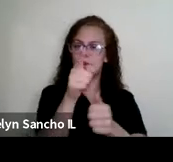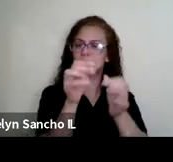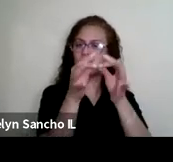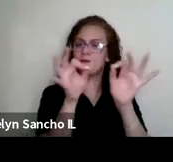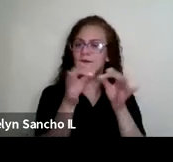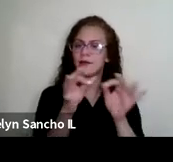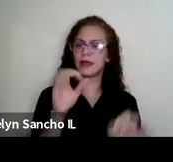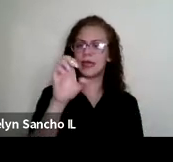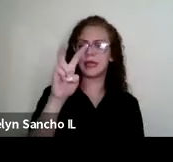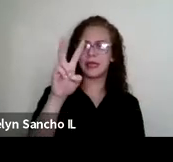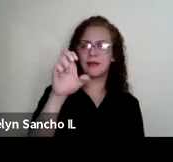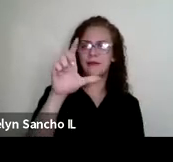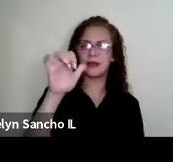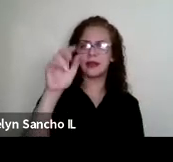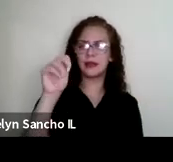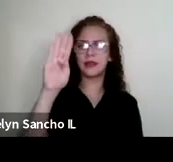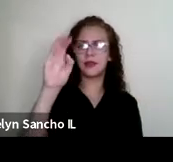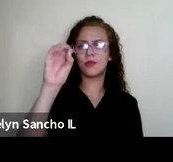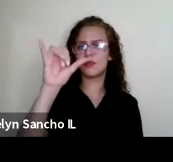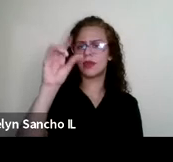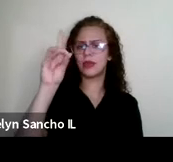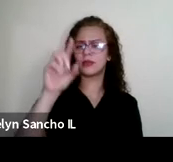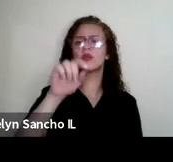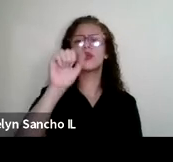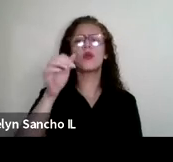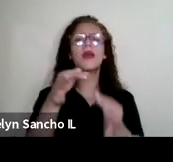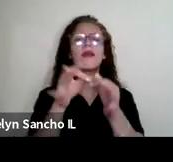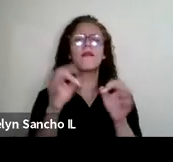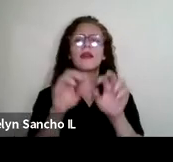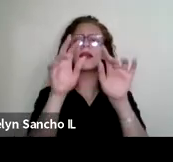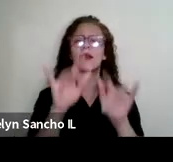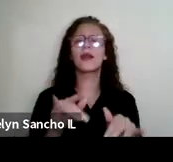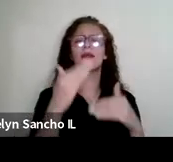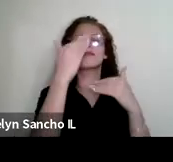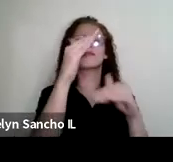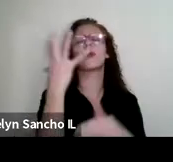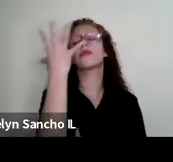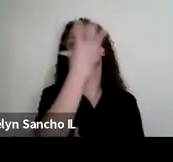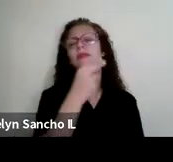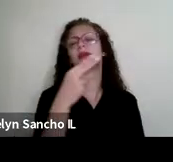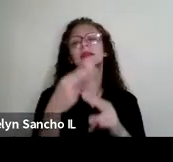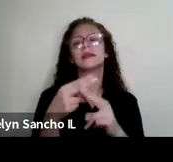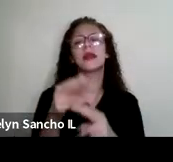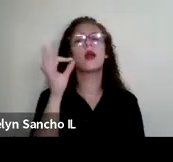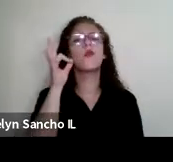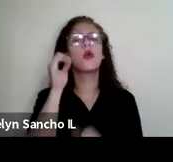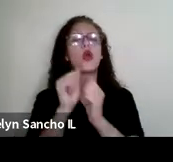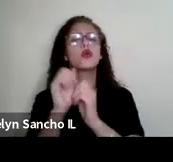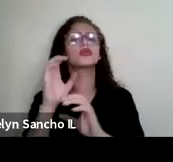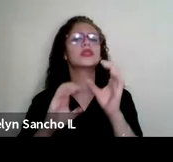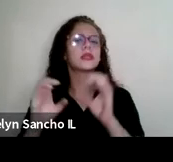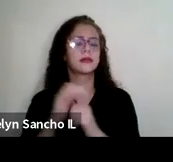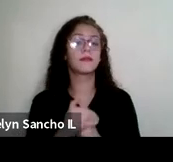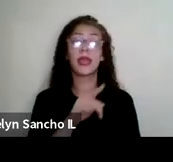de Evelyn Boyd, ¿verdad? Todas estas frases las pueden encontrar en un blog fantástico que se llama Mujeres con Ciencia.